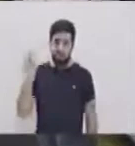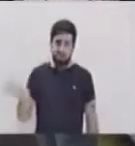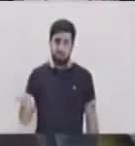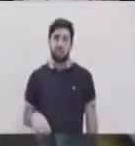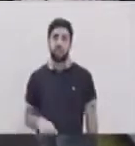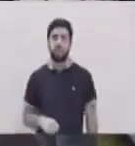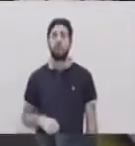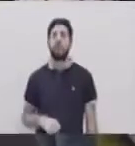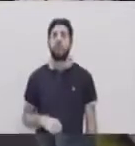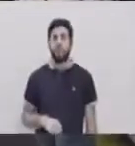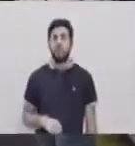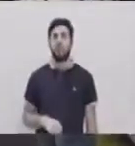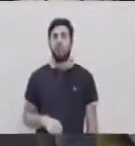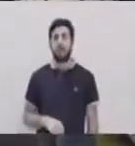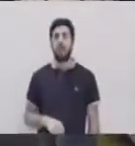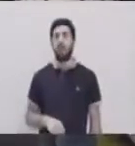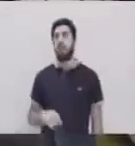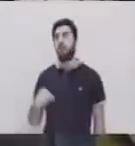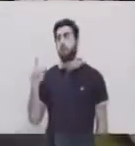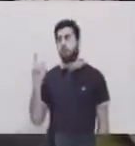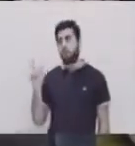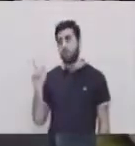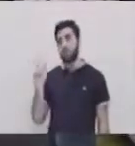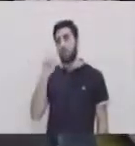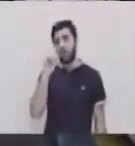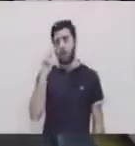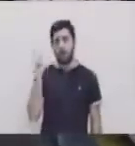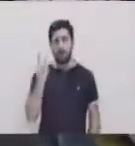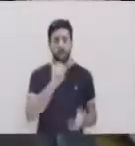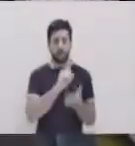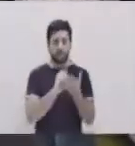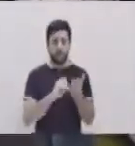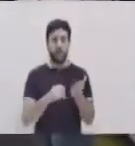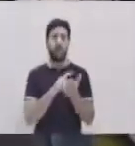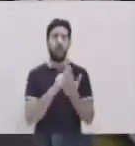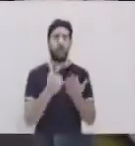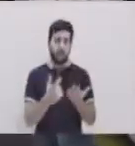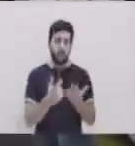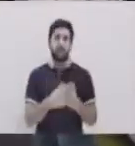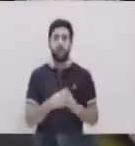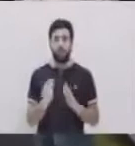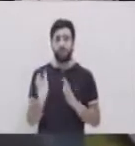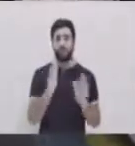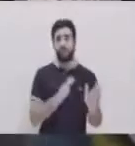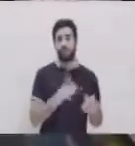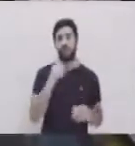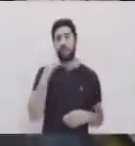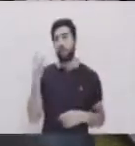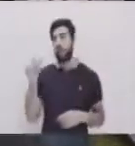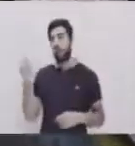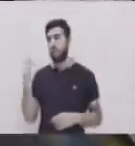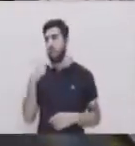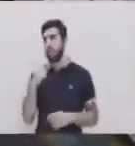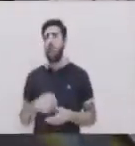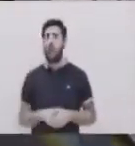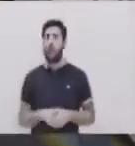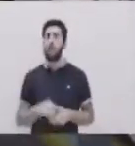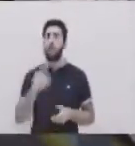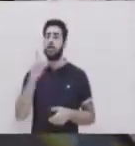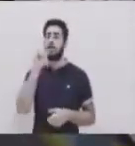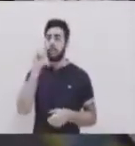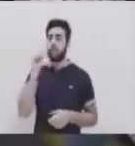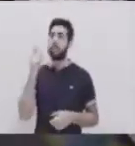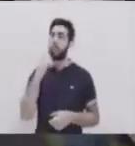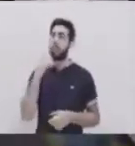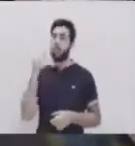es un fragmento de una novela del escritor guatemalteco Arturo Arias, se llama Itzamna. Ahora, ¿podrías leer esta, por favor? Señor